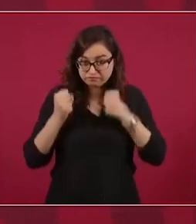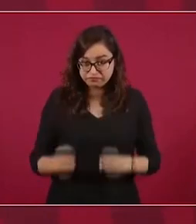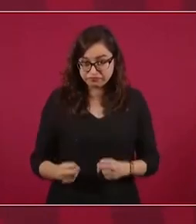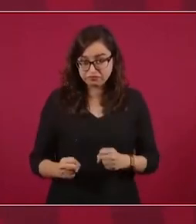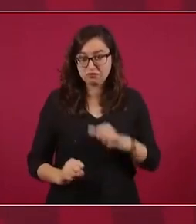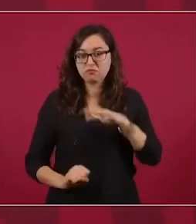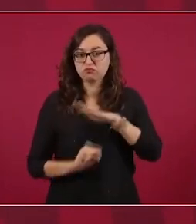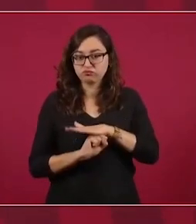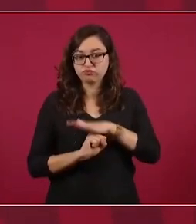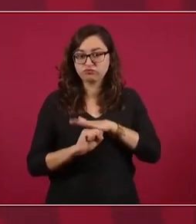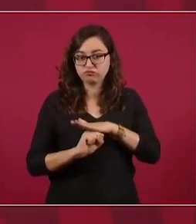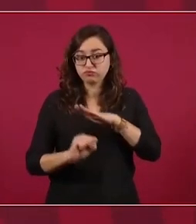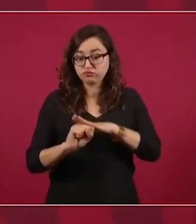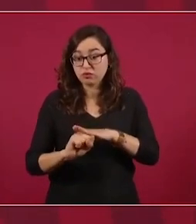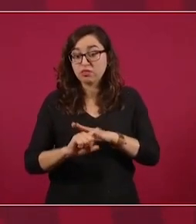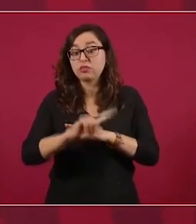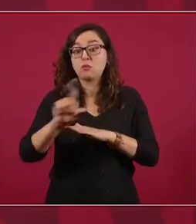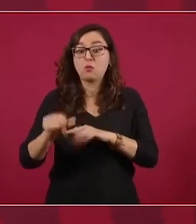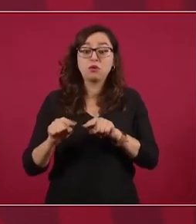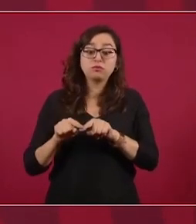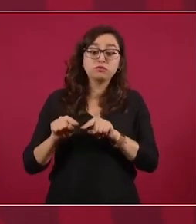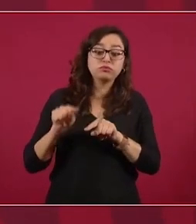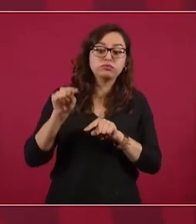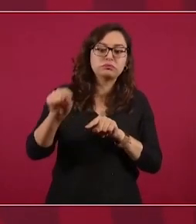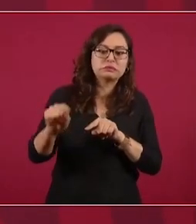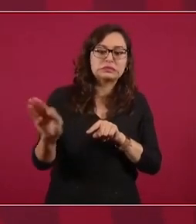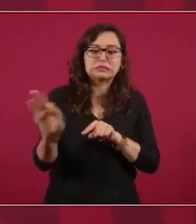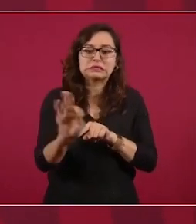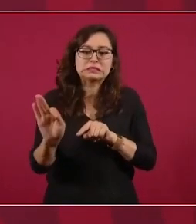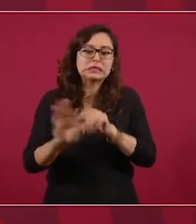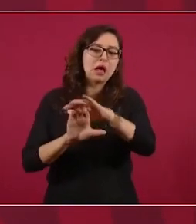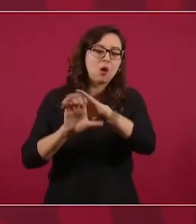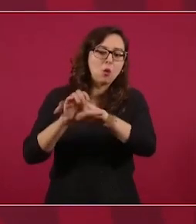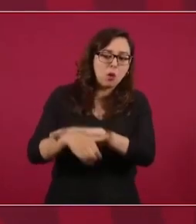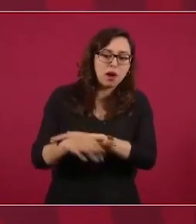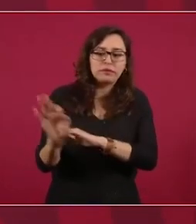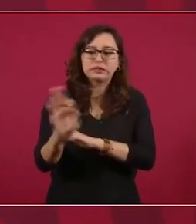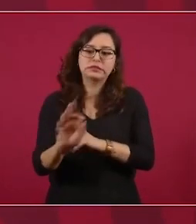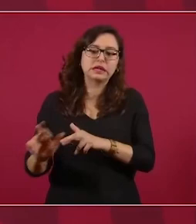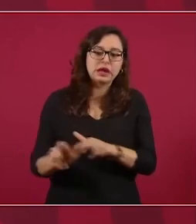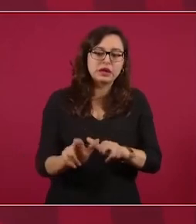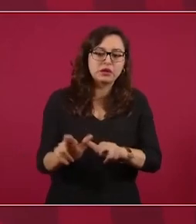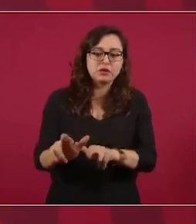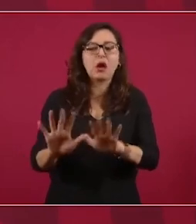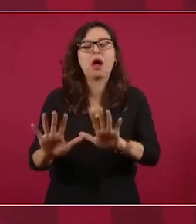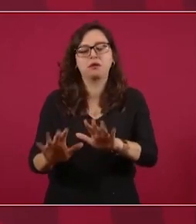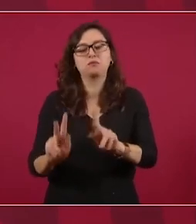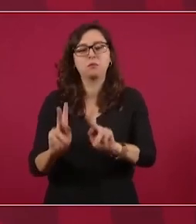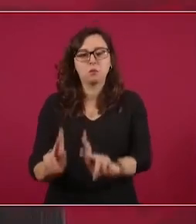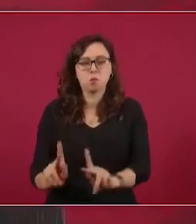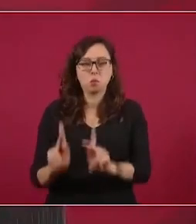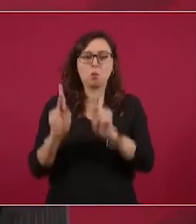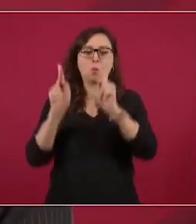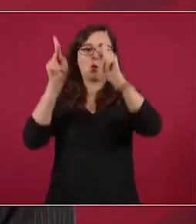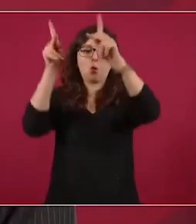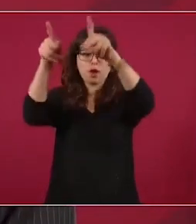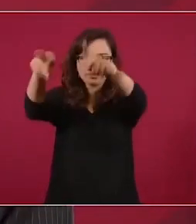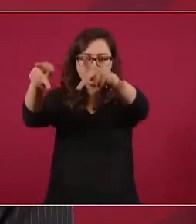y se van a poner losas para que pase el tren arriba. Y abajo,